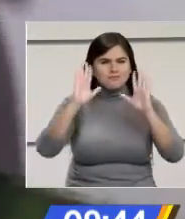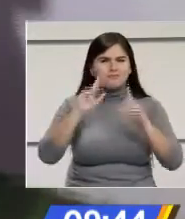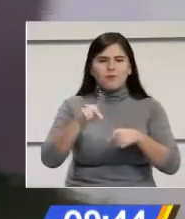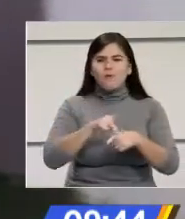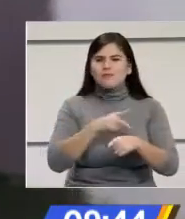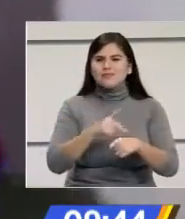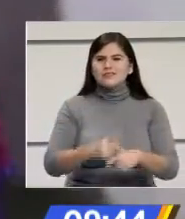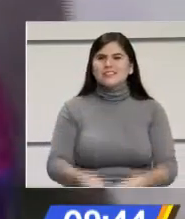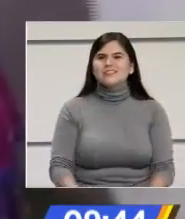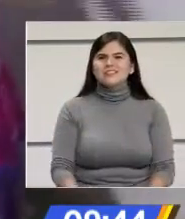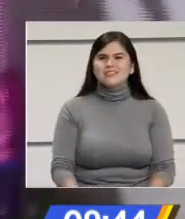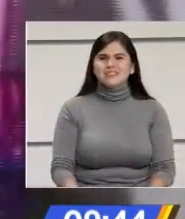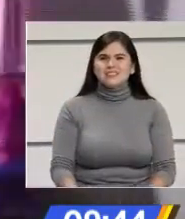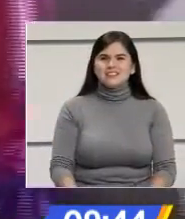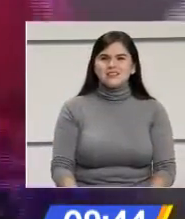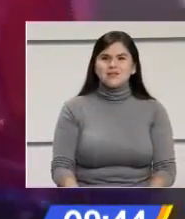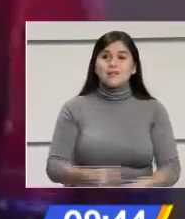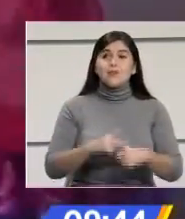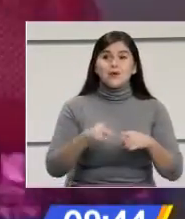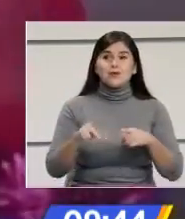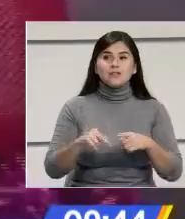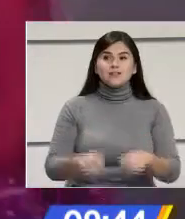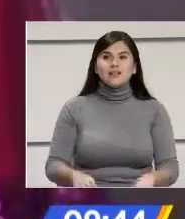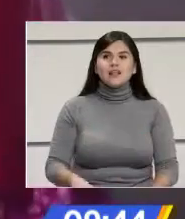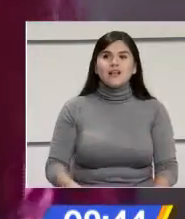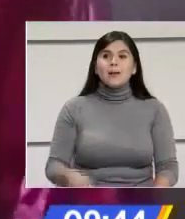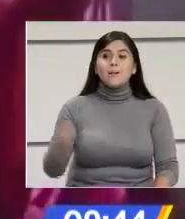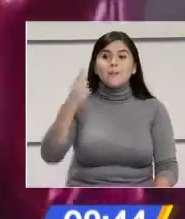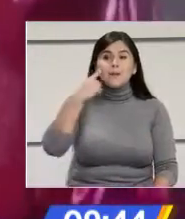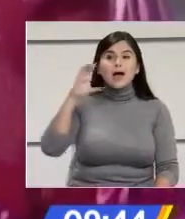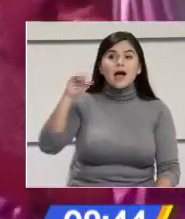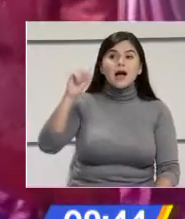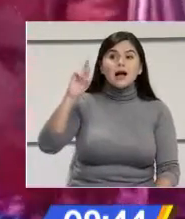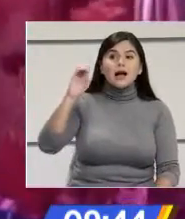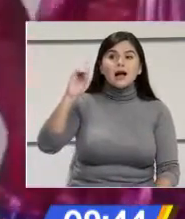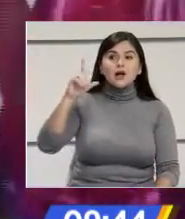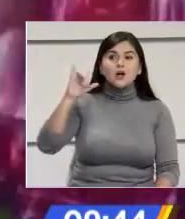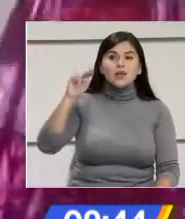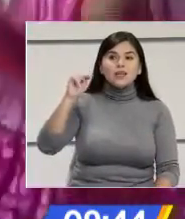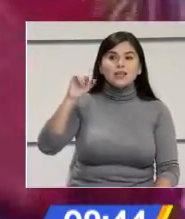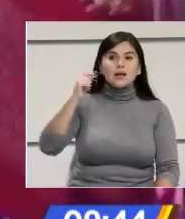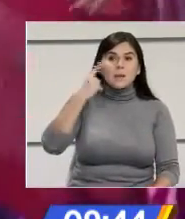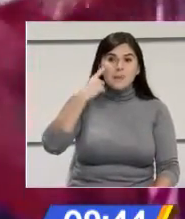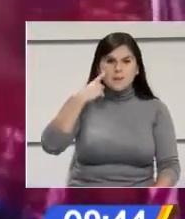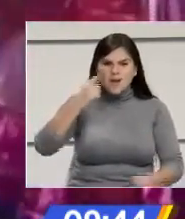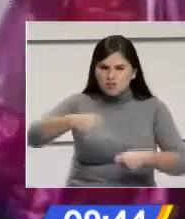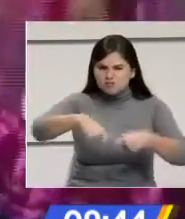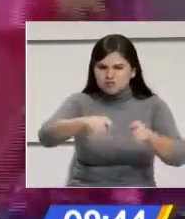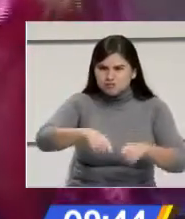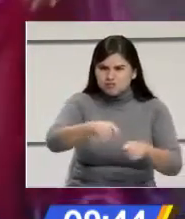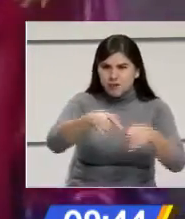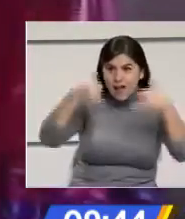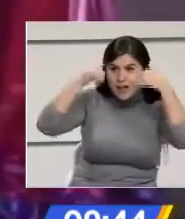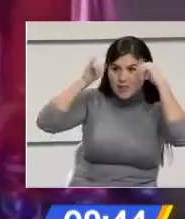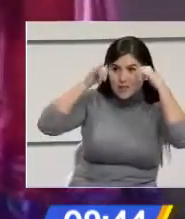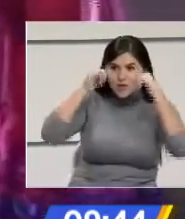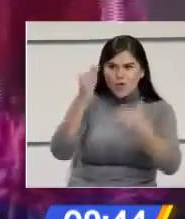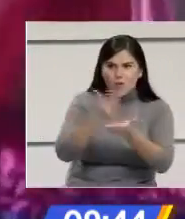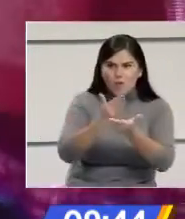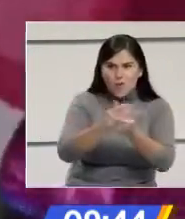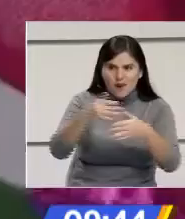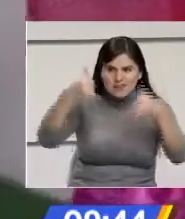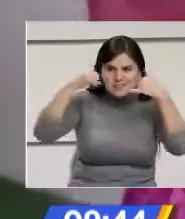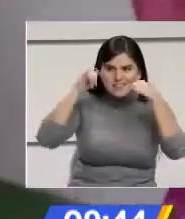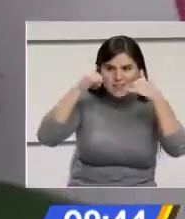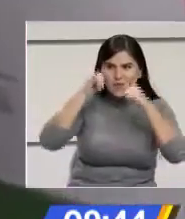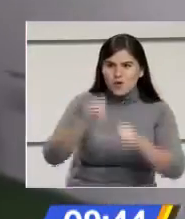la chica va a molestar el toro. Vea, Carolina, ¿cómo va a molestar el toro? Ay, Dios mío. Ella se patea al frente y molesta al toro y el toro se